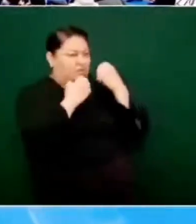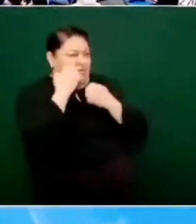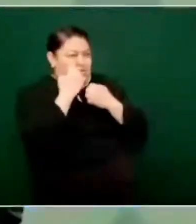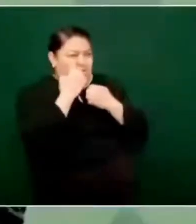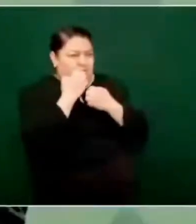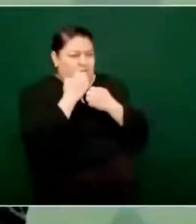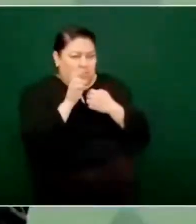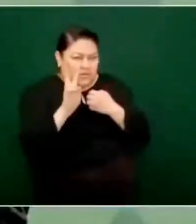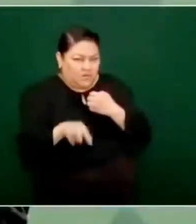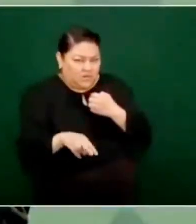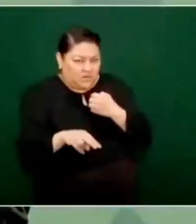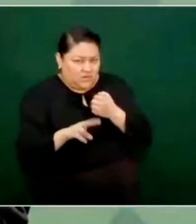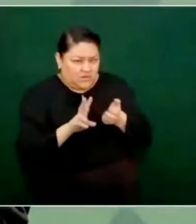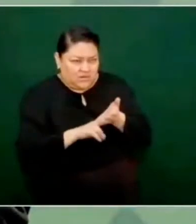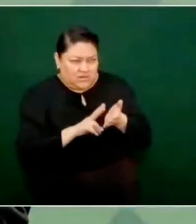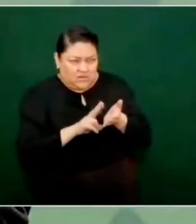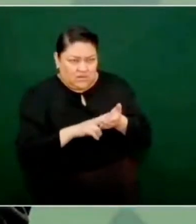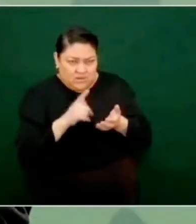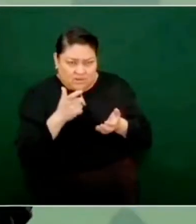millones.